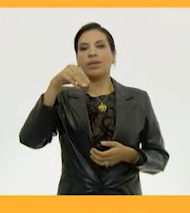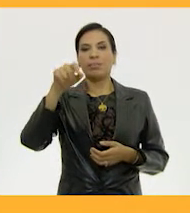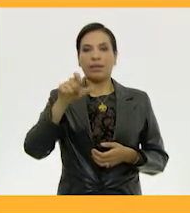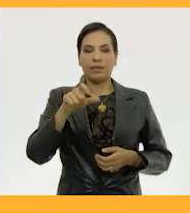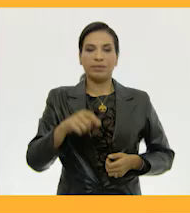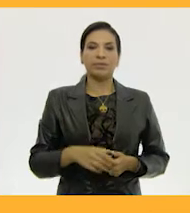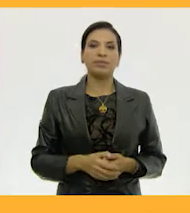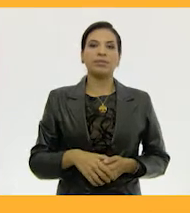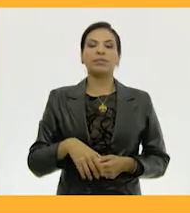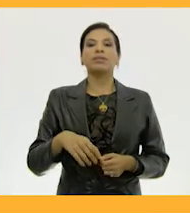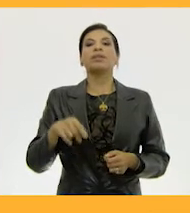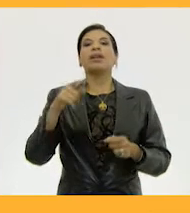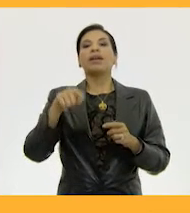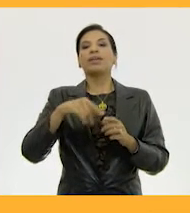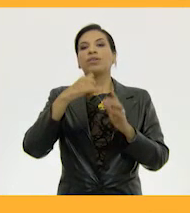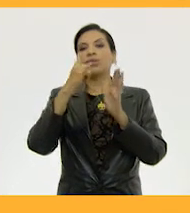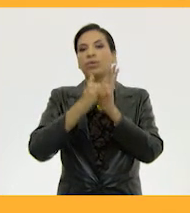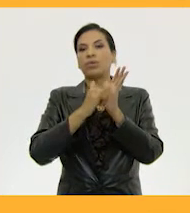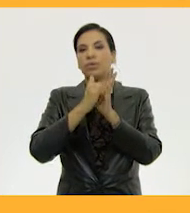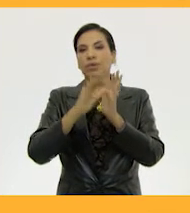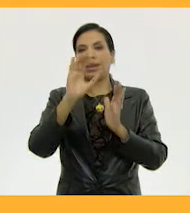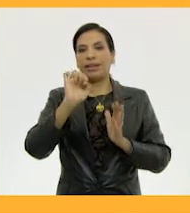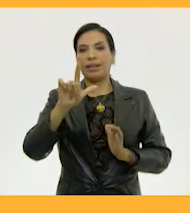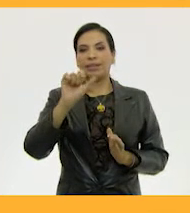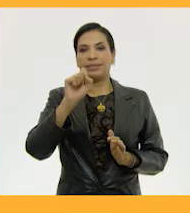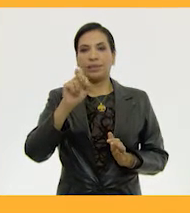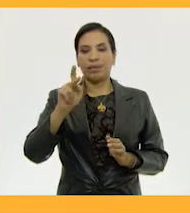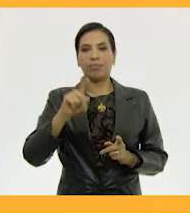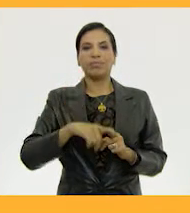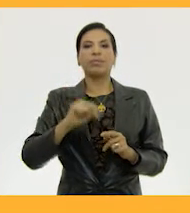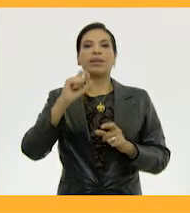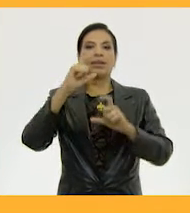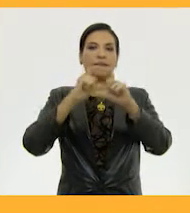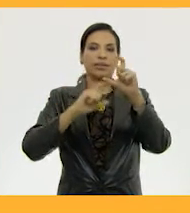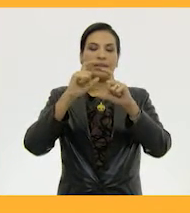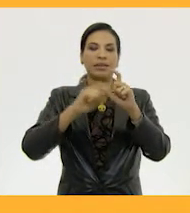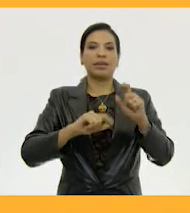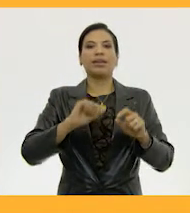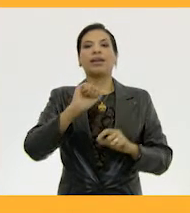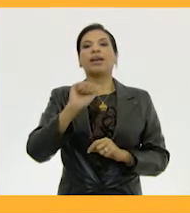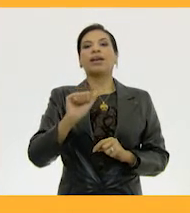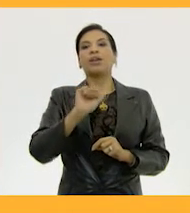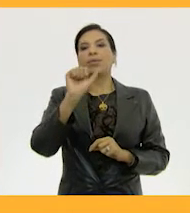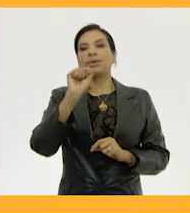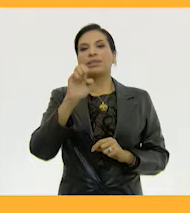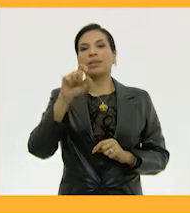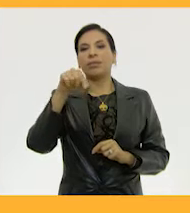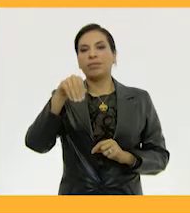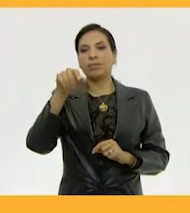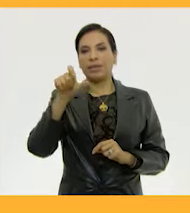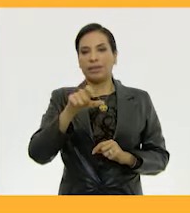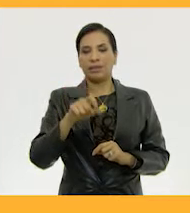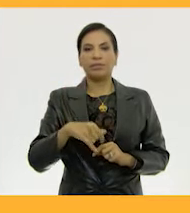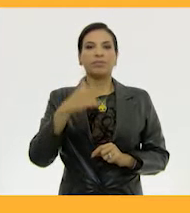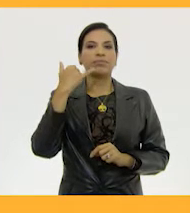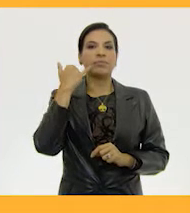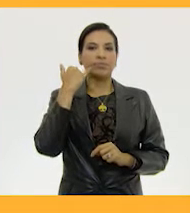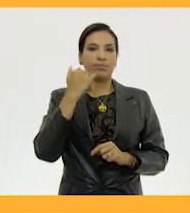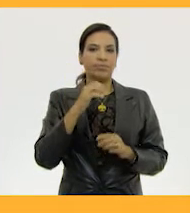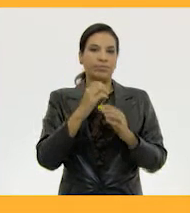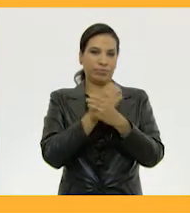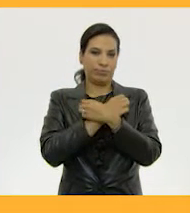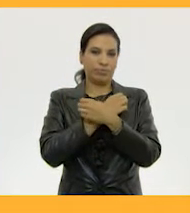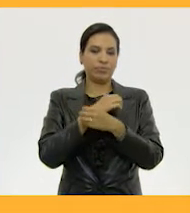@sep-mx. En YouTube, canal SEP. En Instagram, @sep.mx. Teléfonos